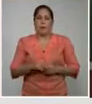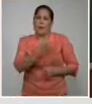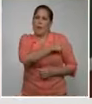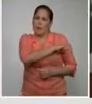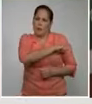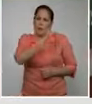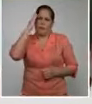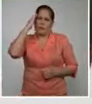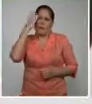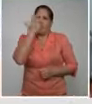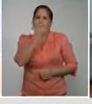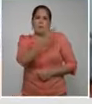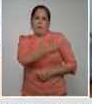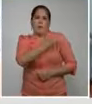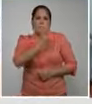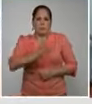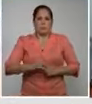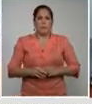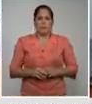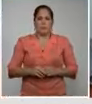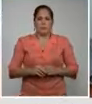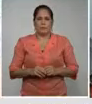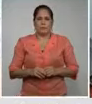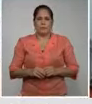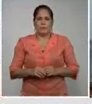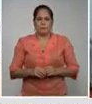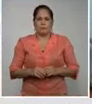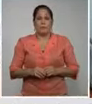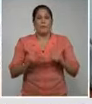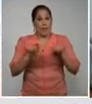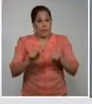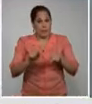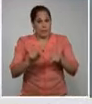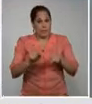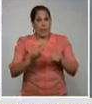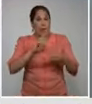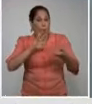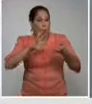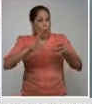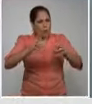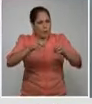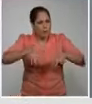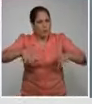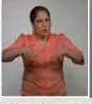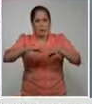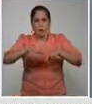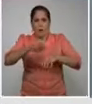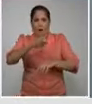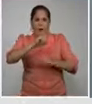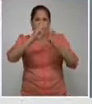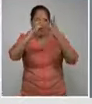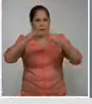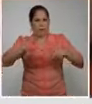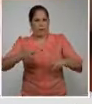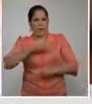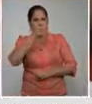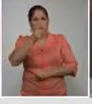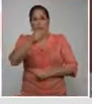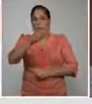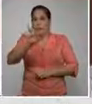la población que nos sigue. Y bueno, ese representaba una complejidad inmensa, y ayer se publicaba en las redes. En apenas